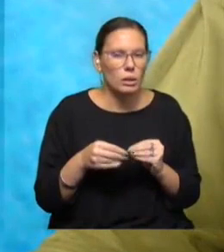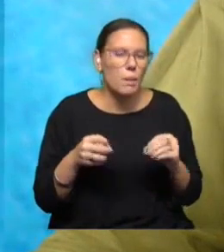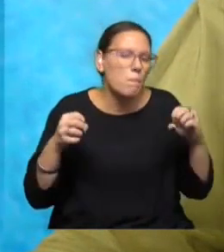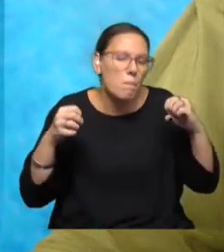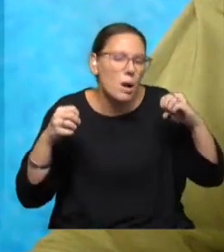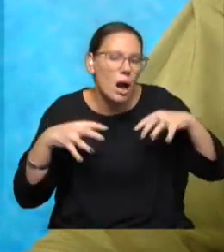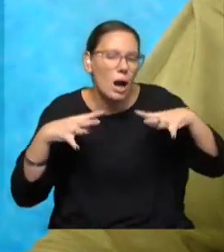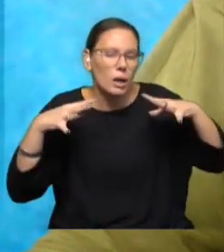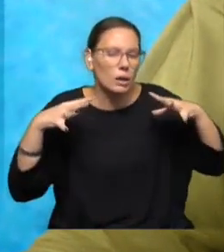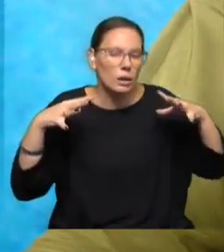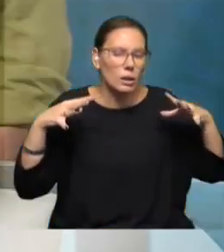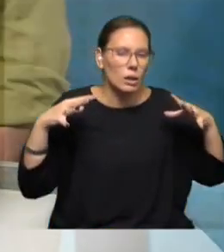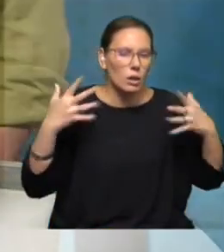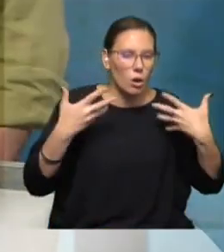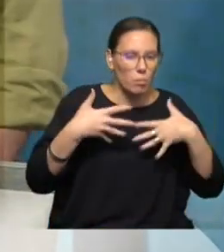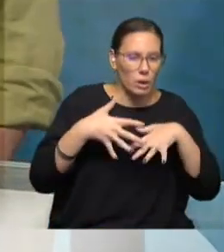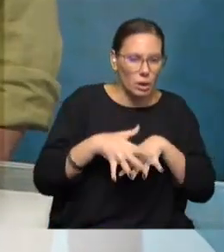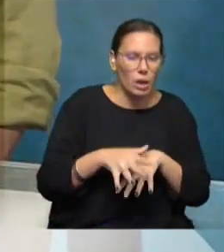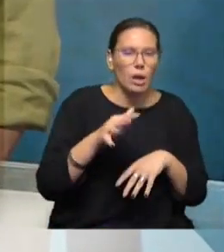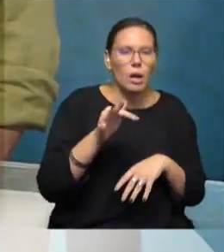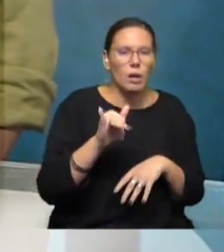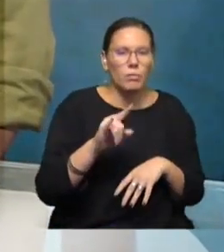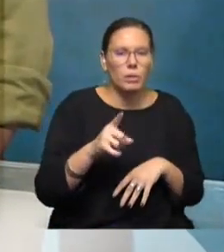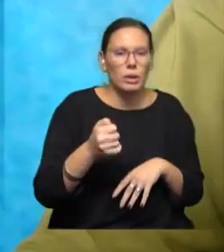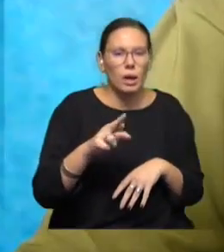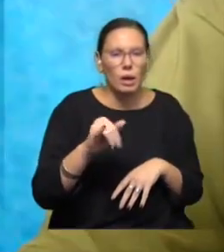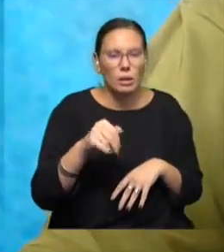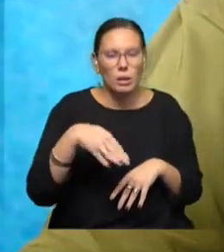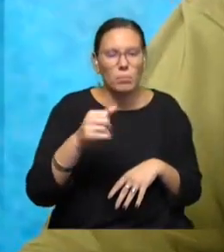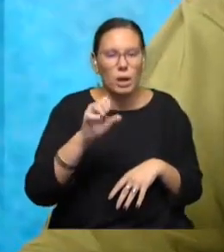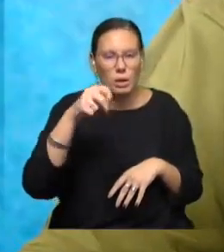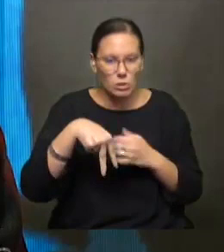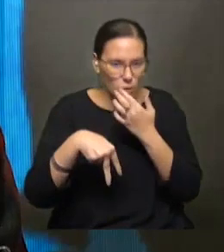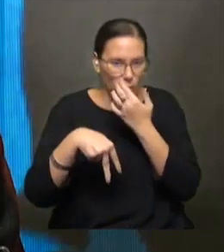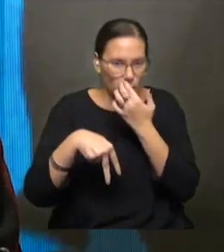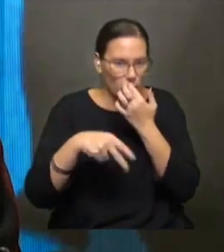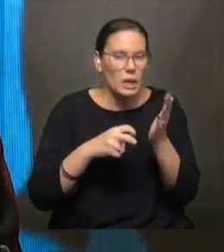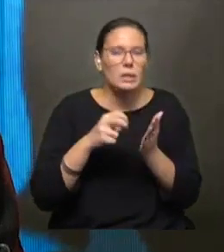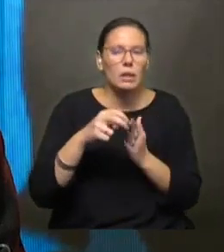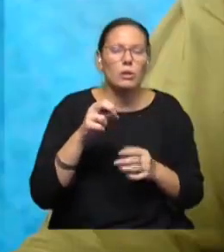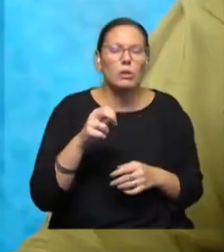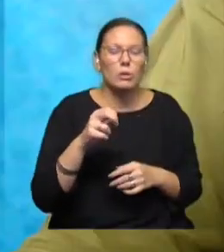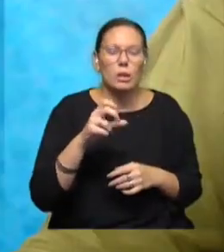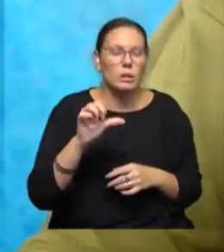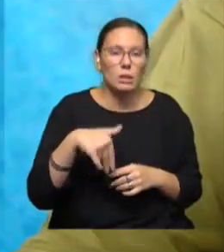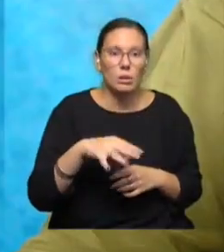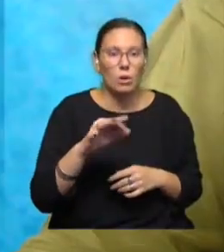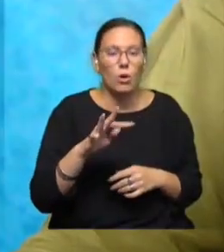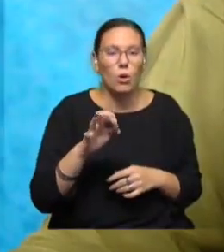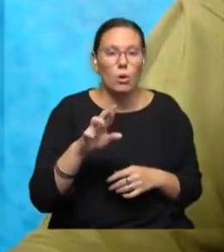Místico de magia está de fiar y con el masón tenés el bestiario El Salto Oriental tenés